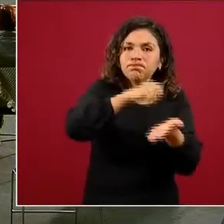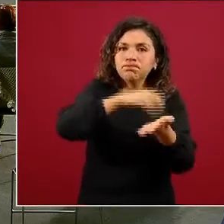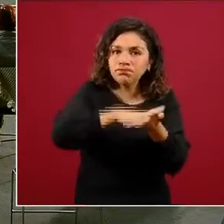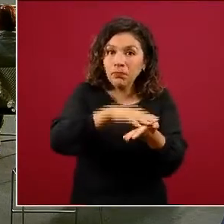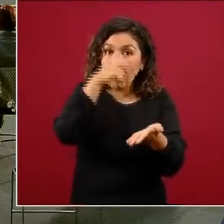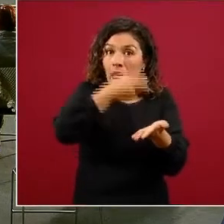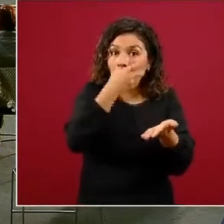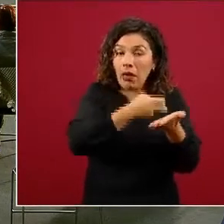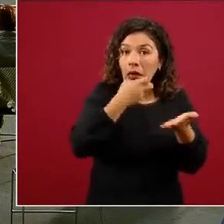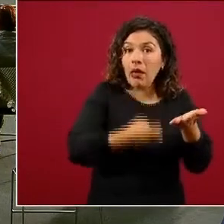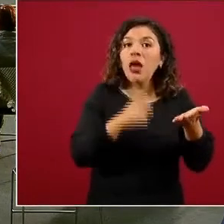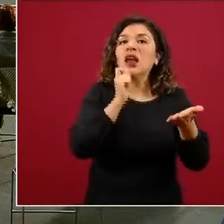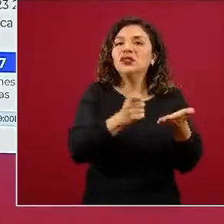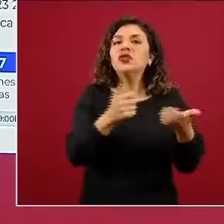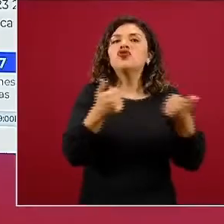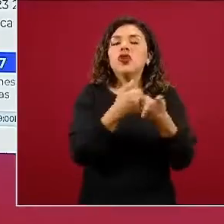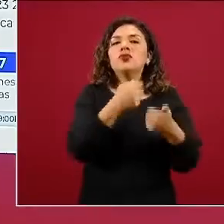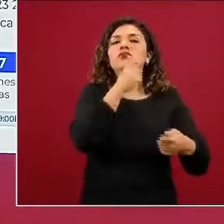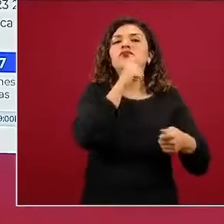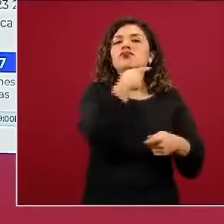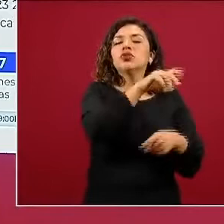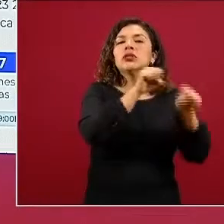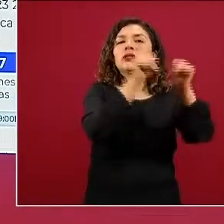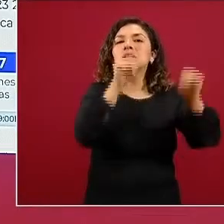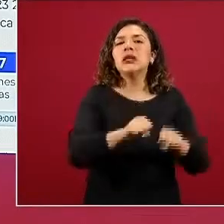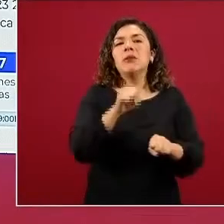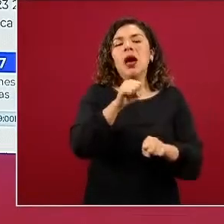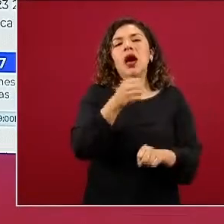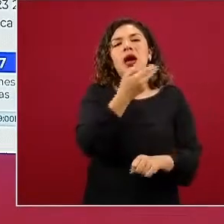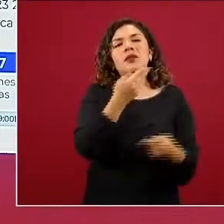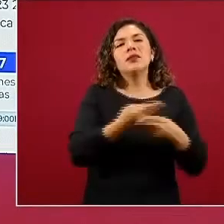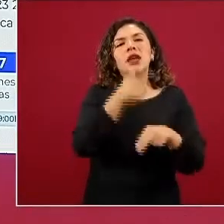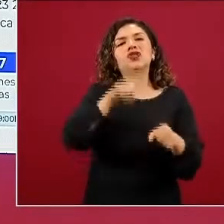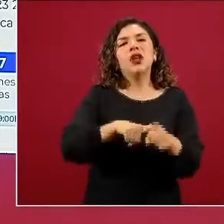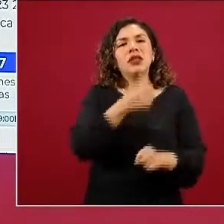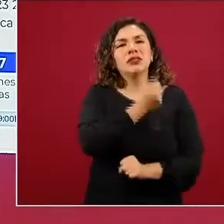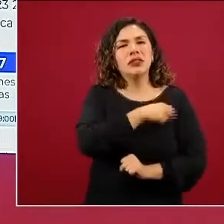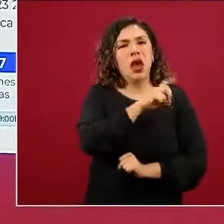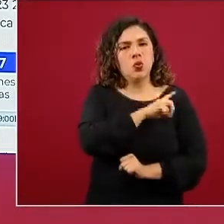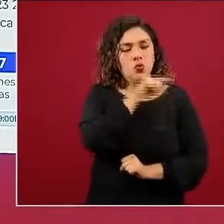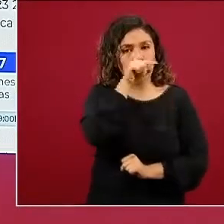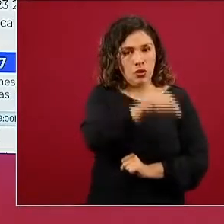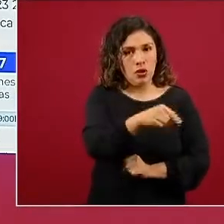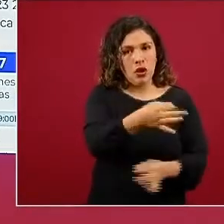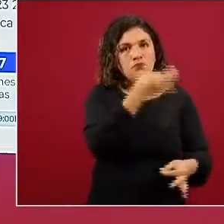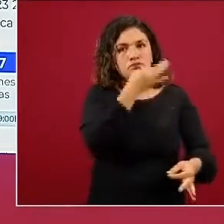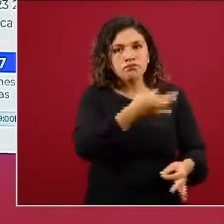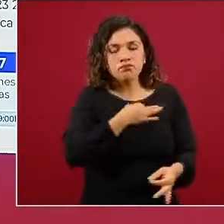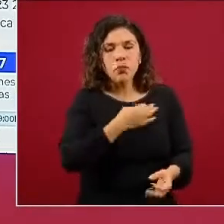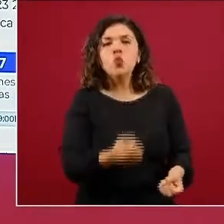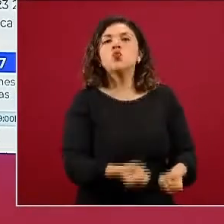estas notificaciones proceden del Sistema Nacional de Salud, es decir, de todas las